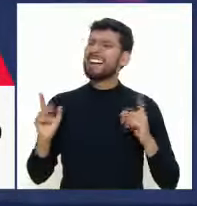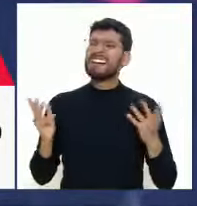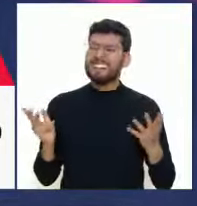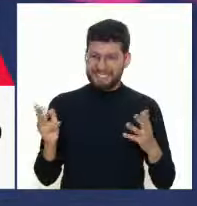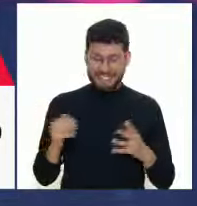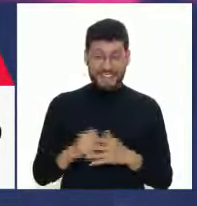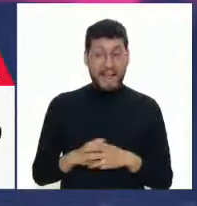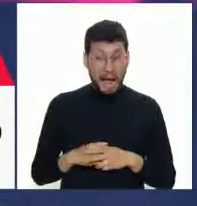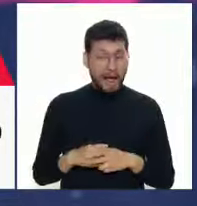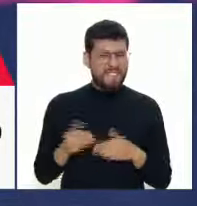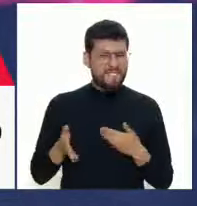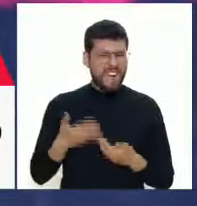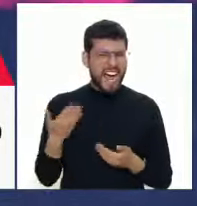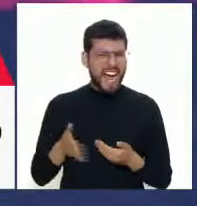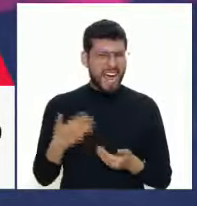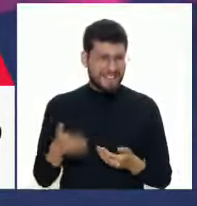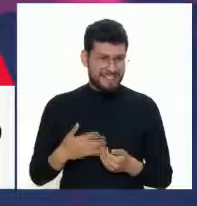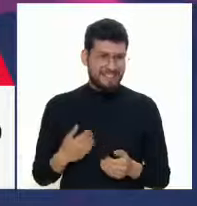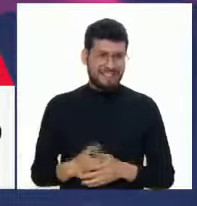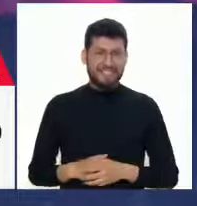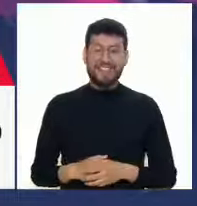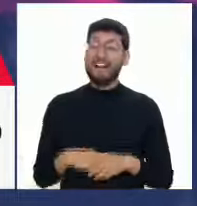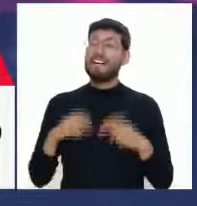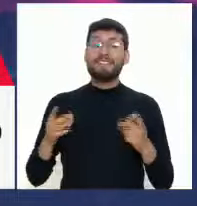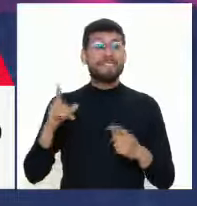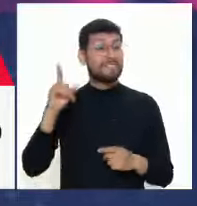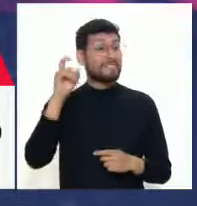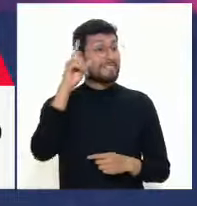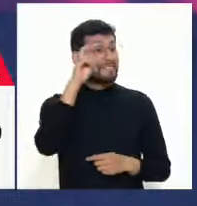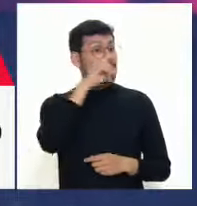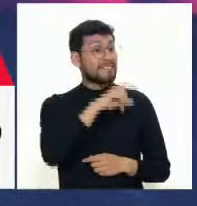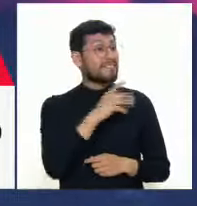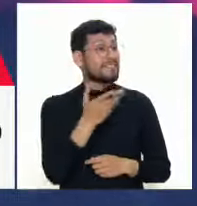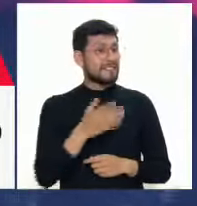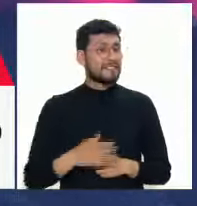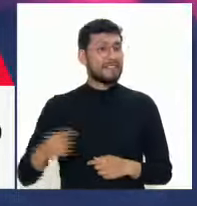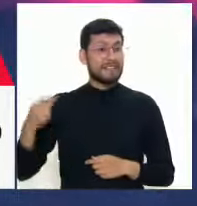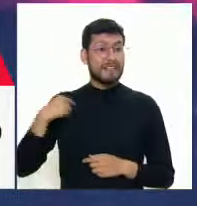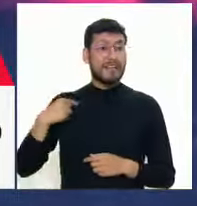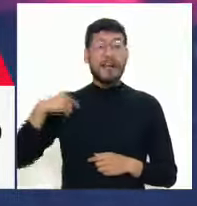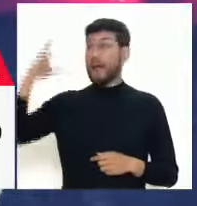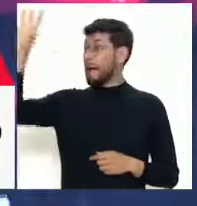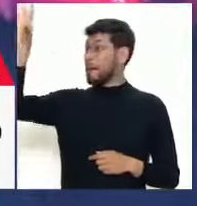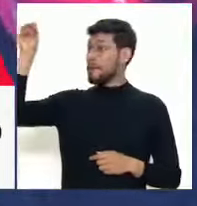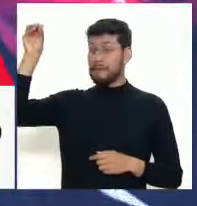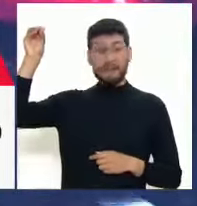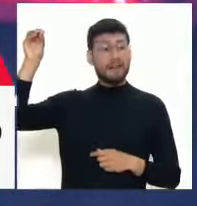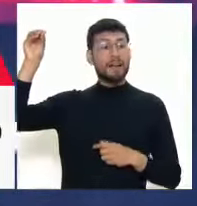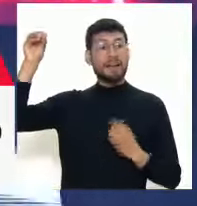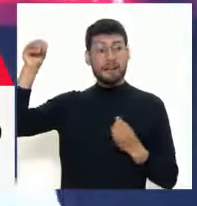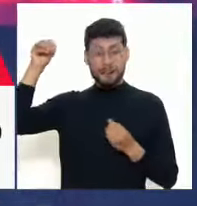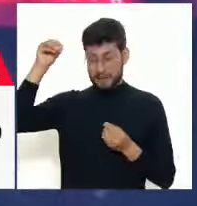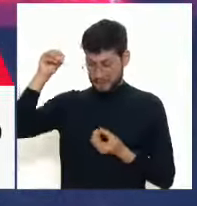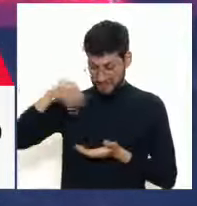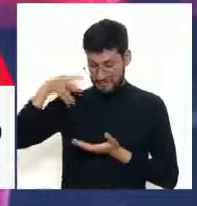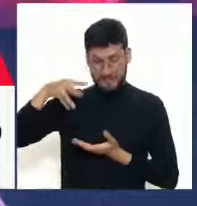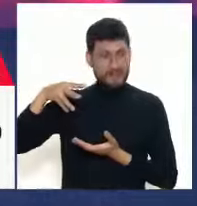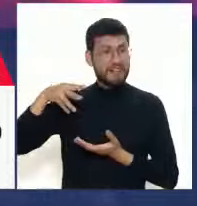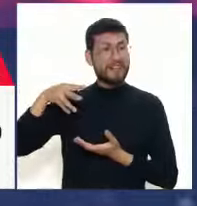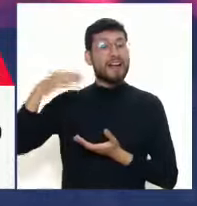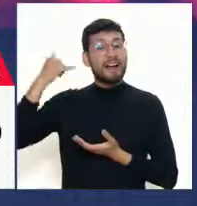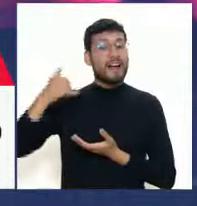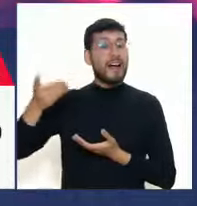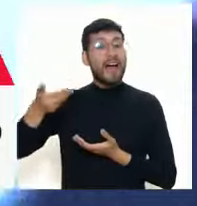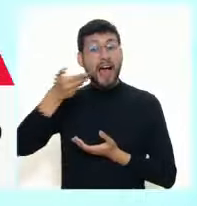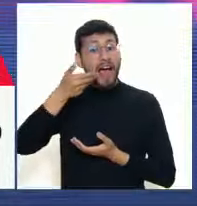es la parte fácil. La parte difícil. Voy a agarrar la pizza. La voy a poner. Y la